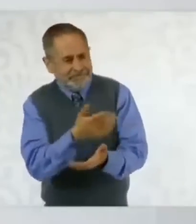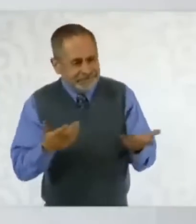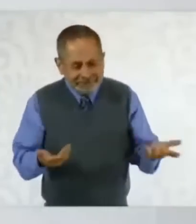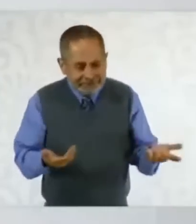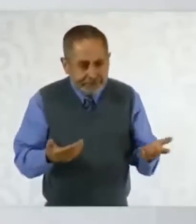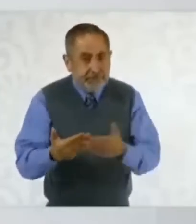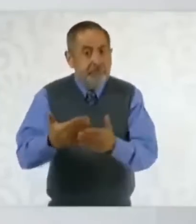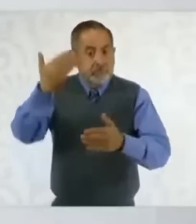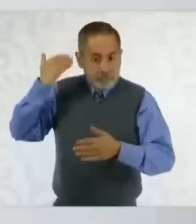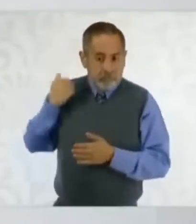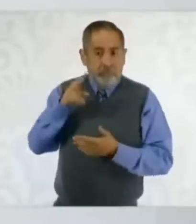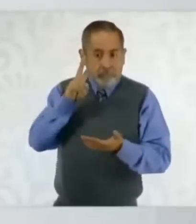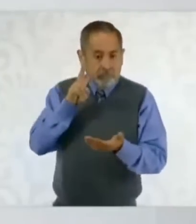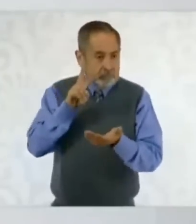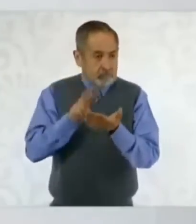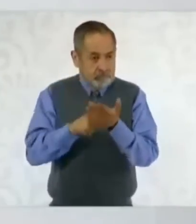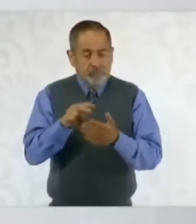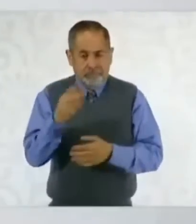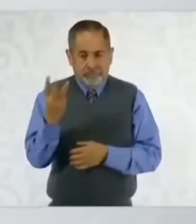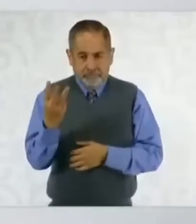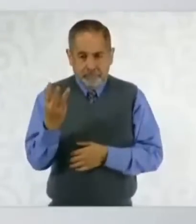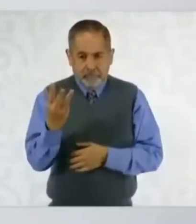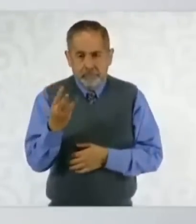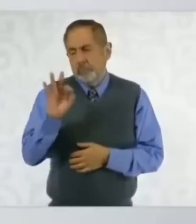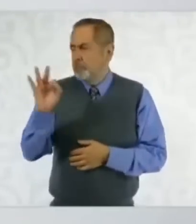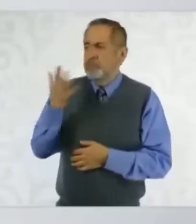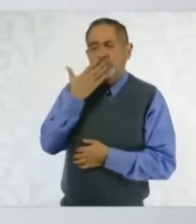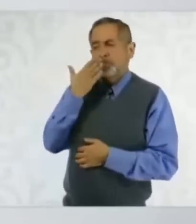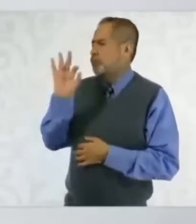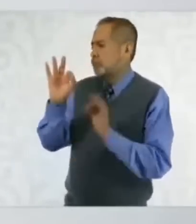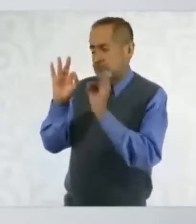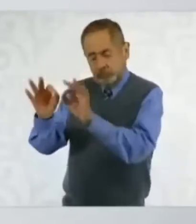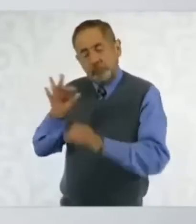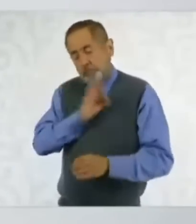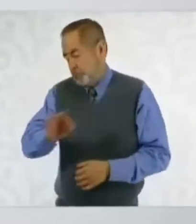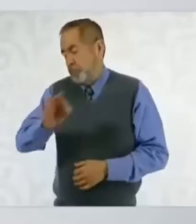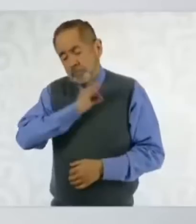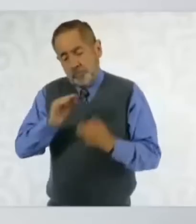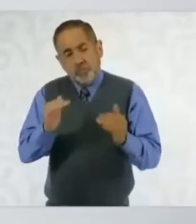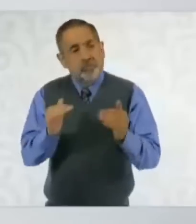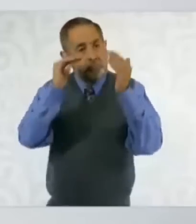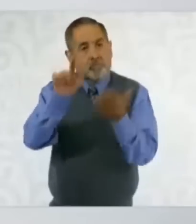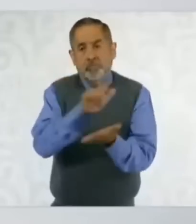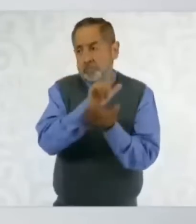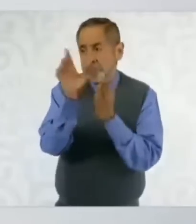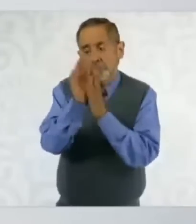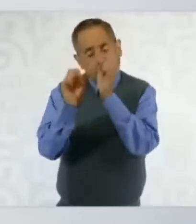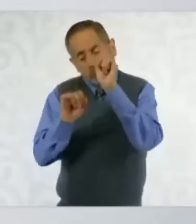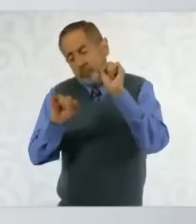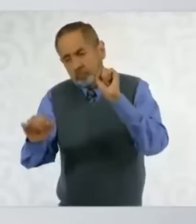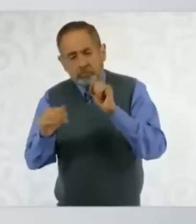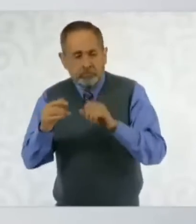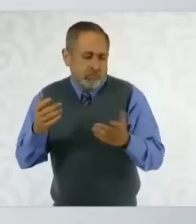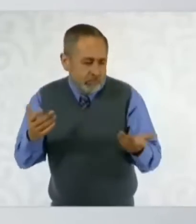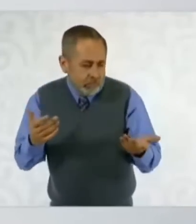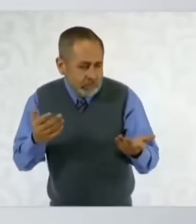Entonces, en el 2013 era válida porque era la reforma energética que privatizaba Pemex y CFE,